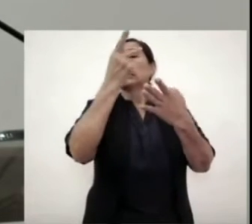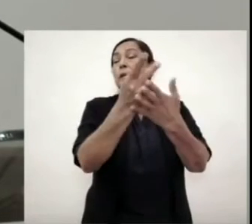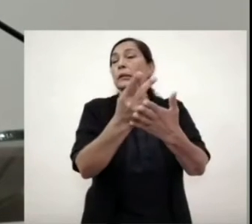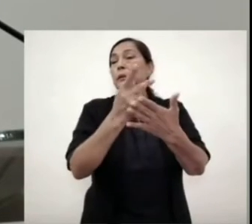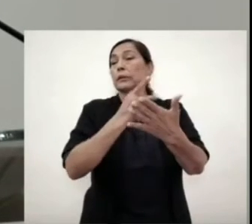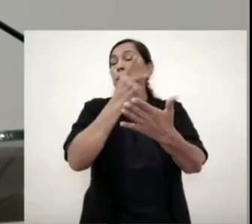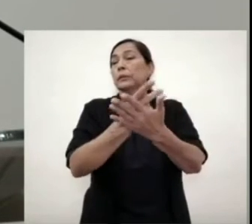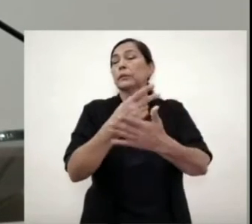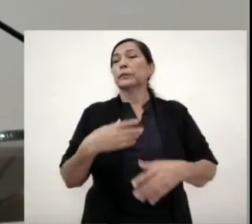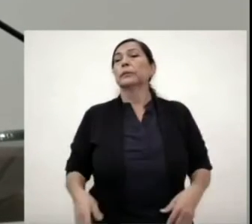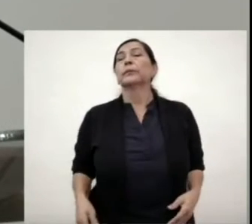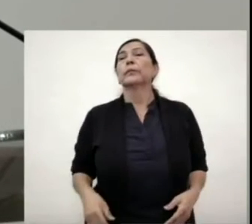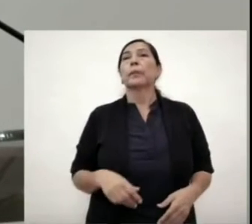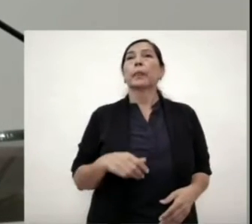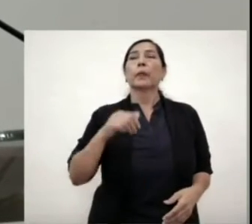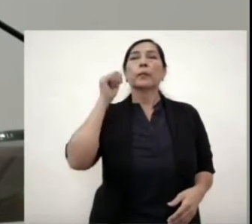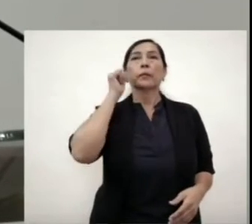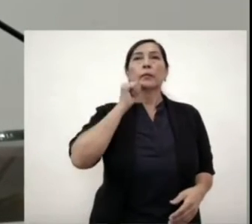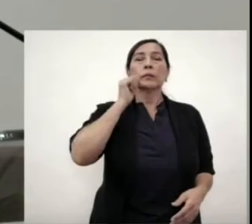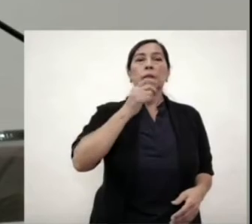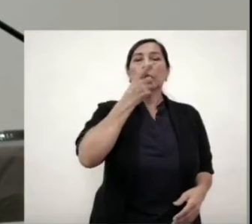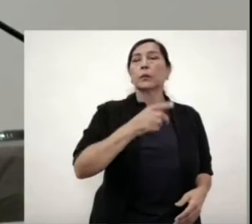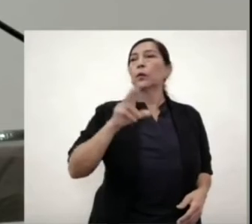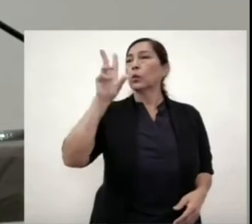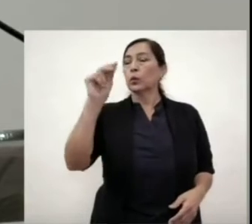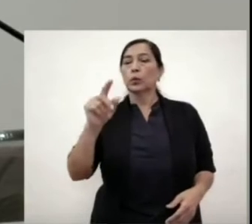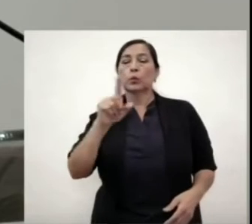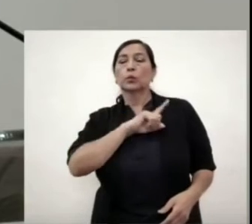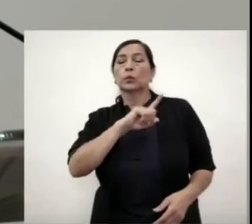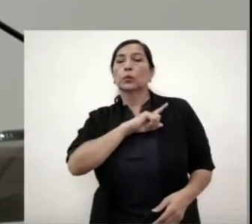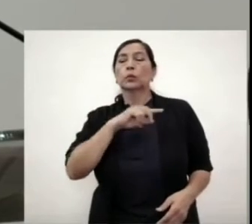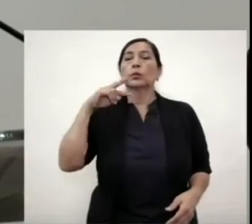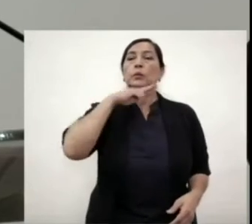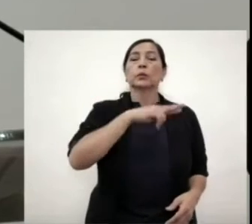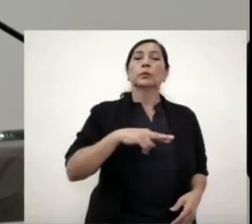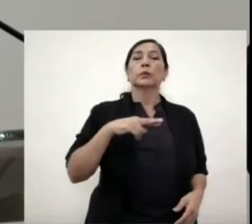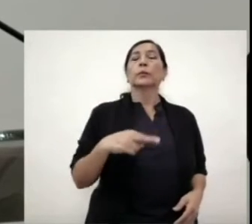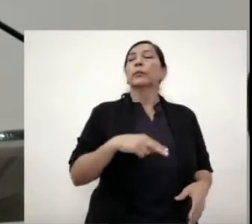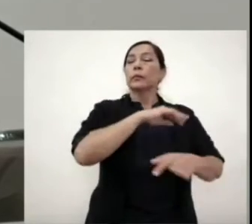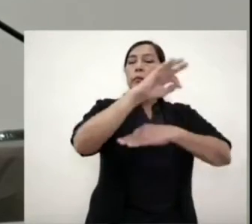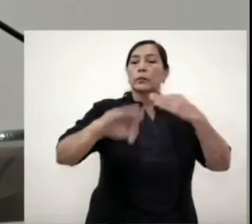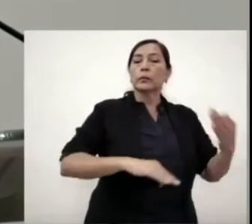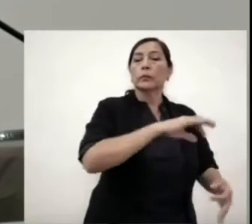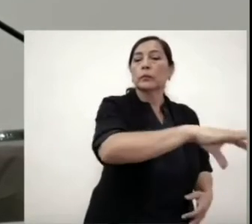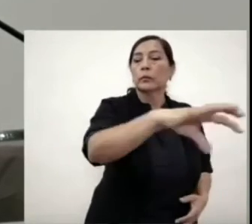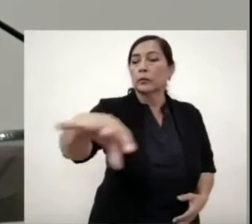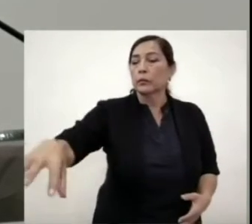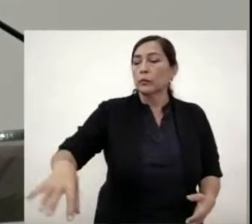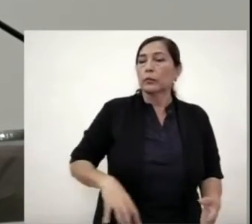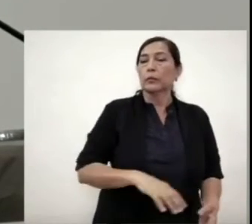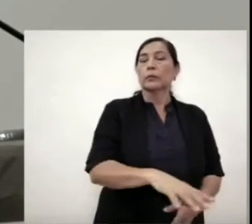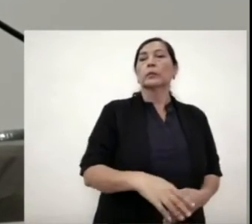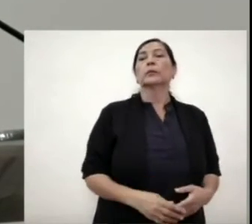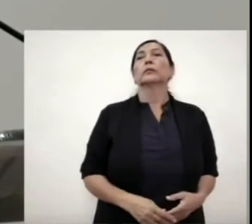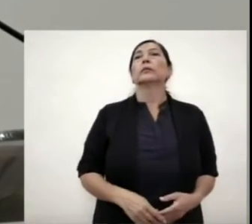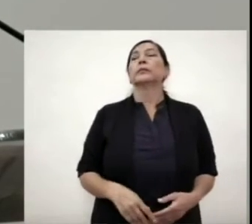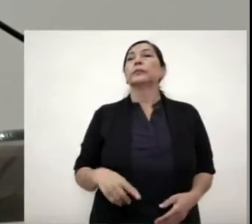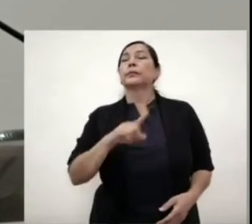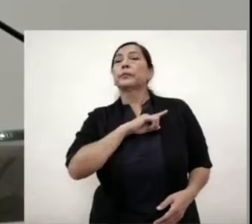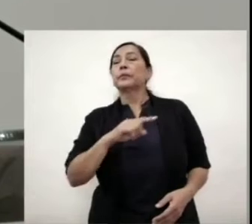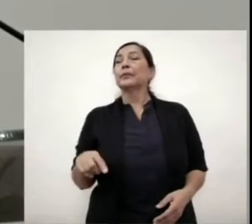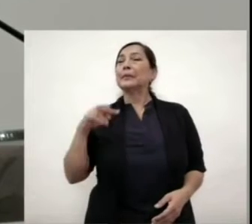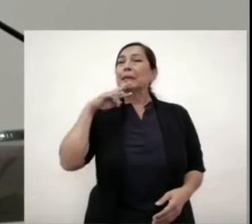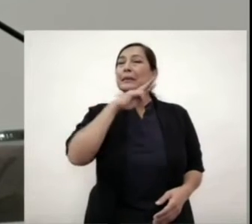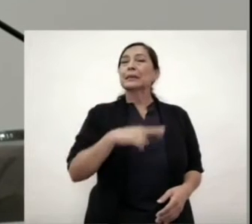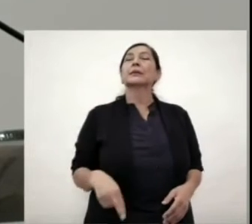lo digo con los presidentes municipales, no es solo para Zamora, es para una gran región. Únicamente que Zamora representa un municipio con